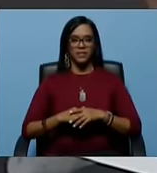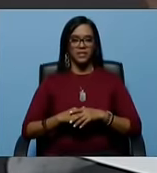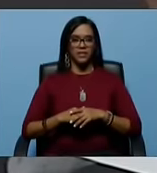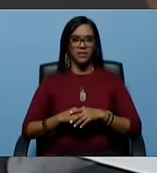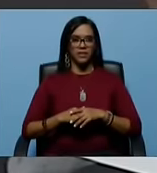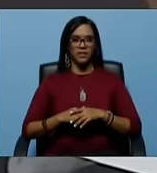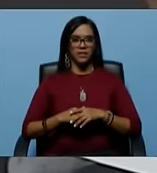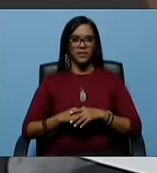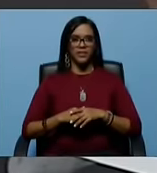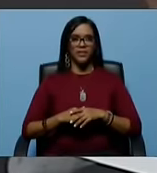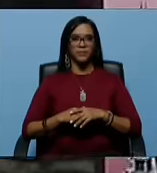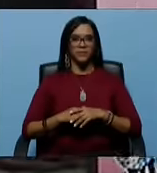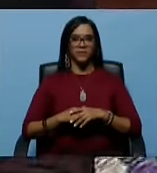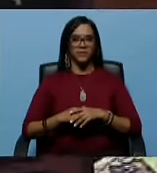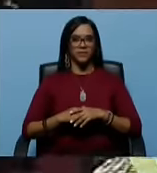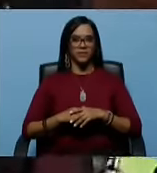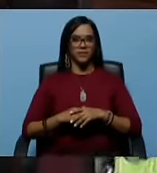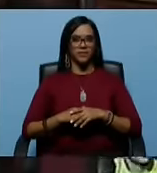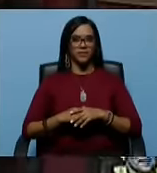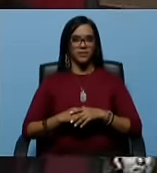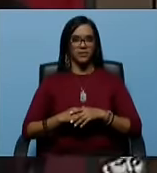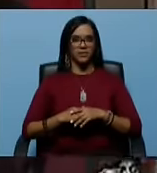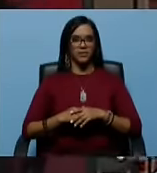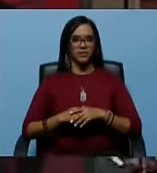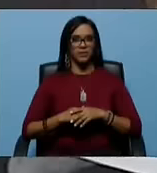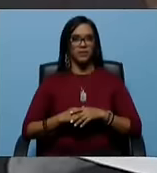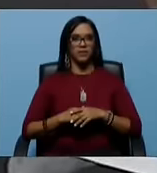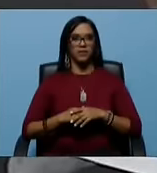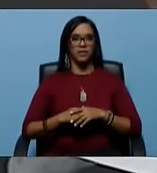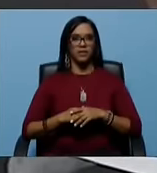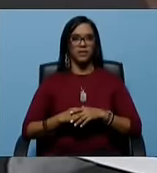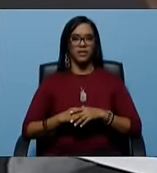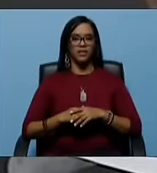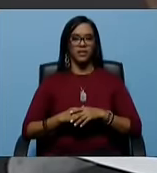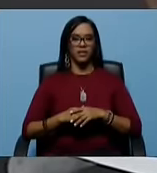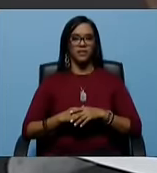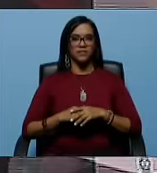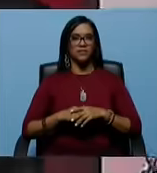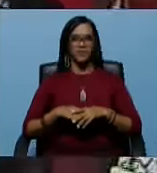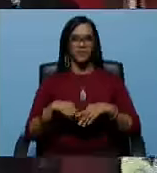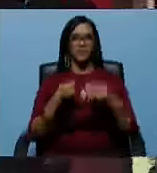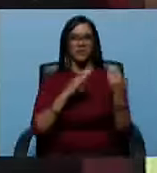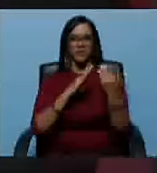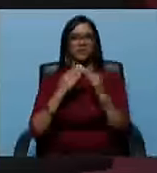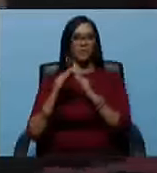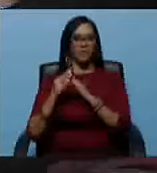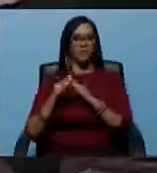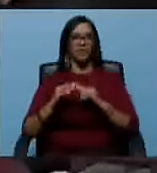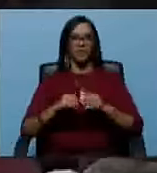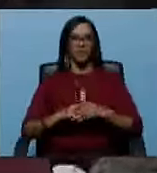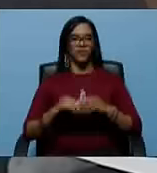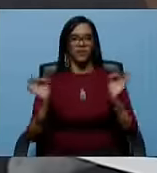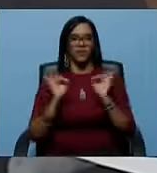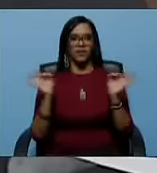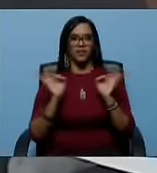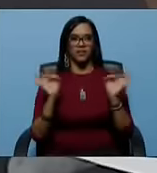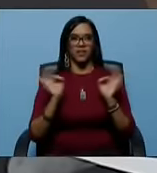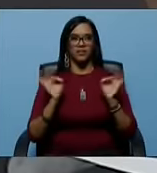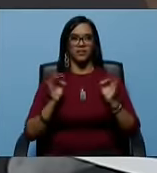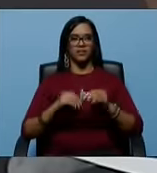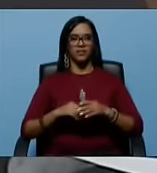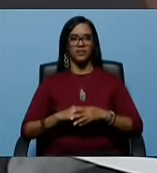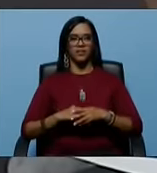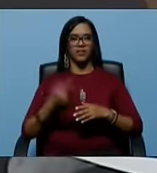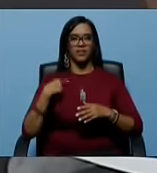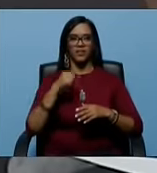Trabajadores y trabajadoras del Ministerio del Poder Popular para las Comunas y los Movimientos Sociales. ¿Comuna? O nada, la consulta, tenemos